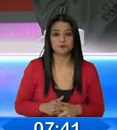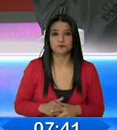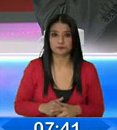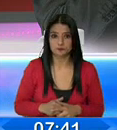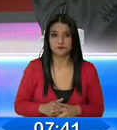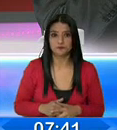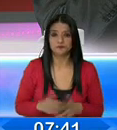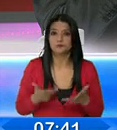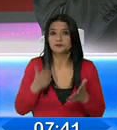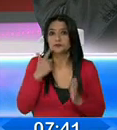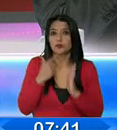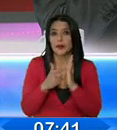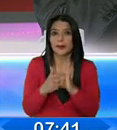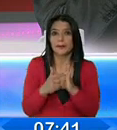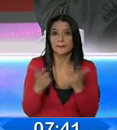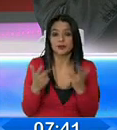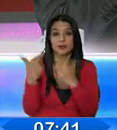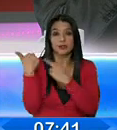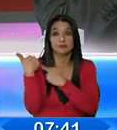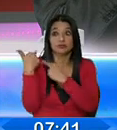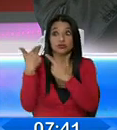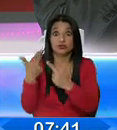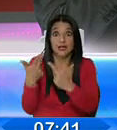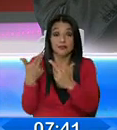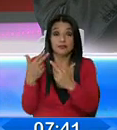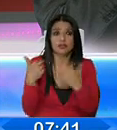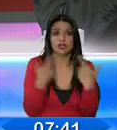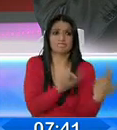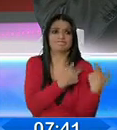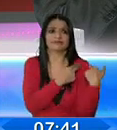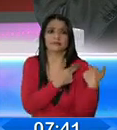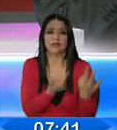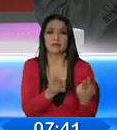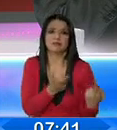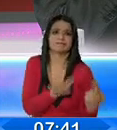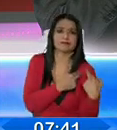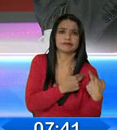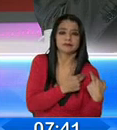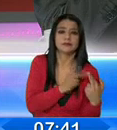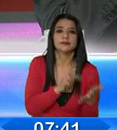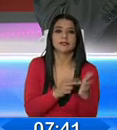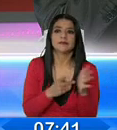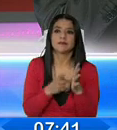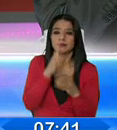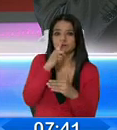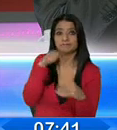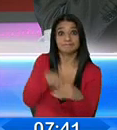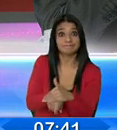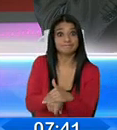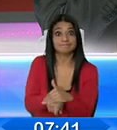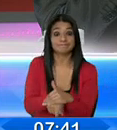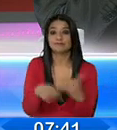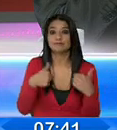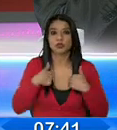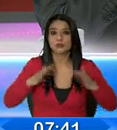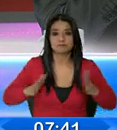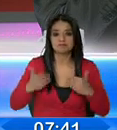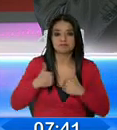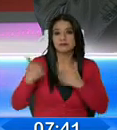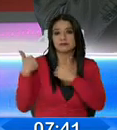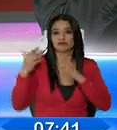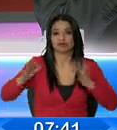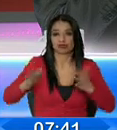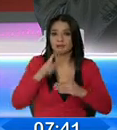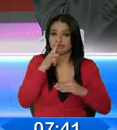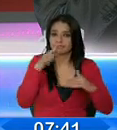se produce un cruce de competencias, no solamente que hay una invasión en ámbitos que no son pertinentes,